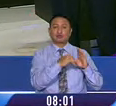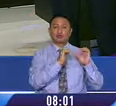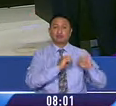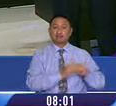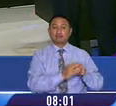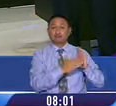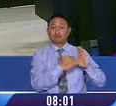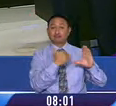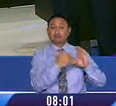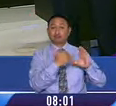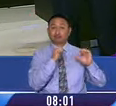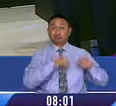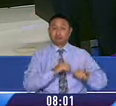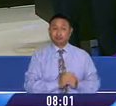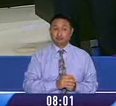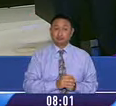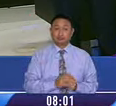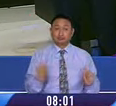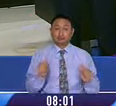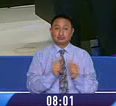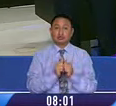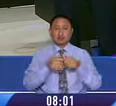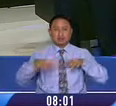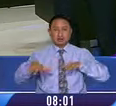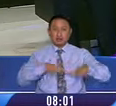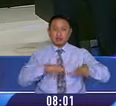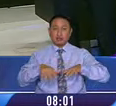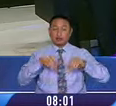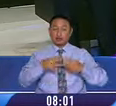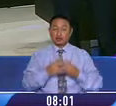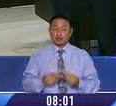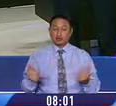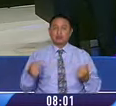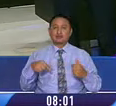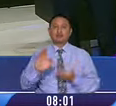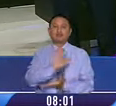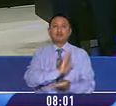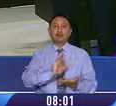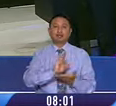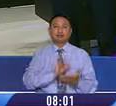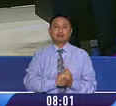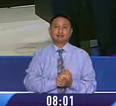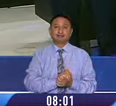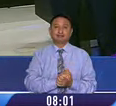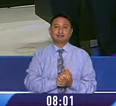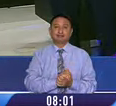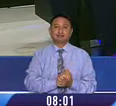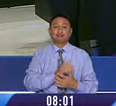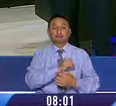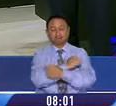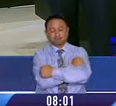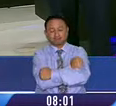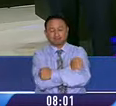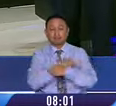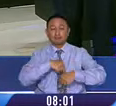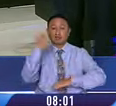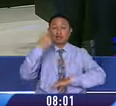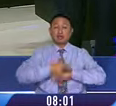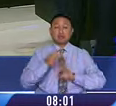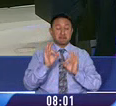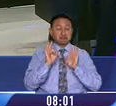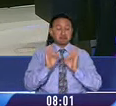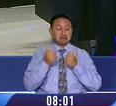098-518-4393, el número de contacto para que juntos coordinemos soluciones en los barrios. Esa es, así que abrazo grandes, que el día sea